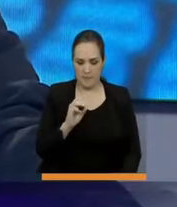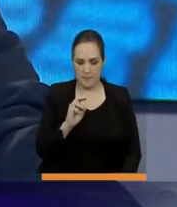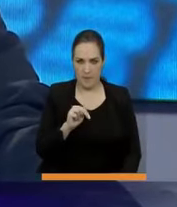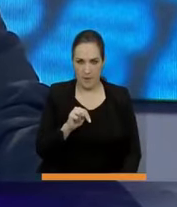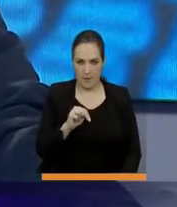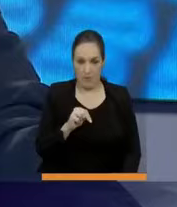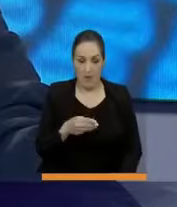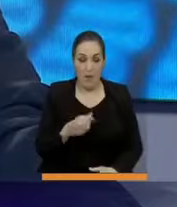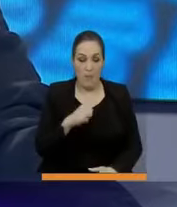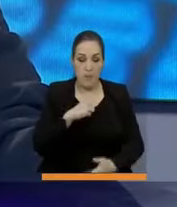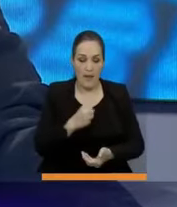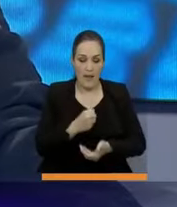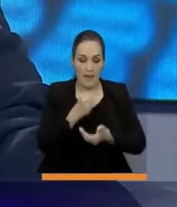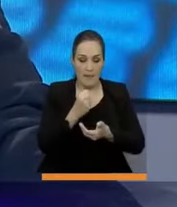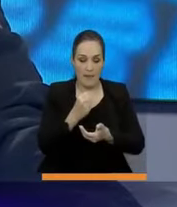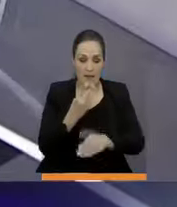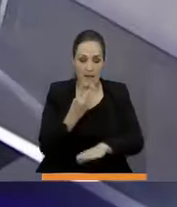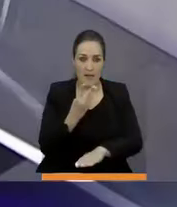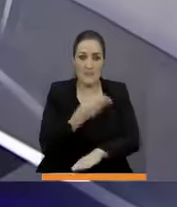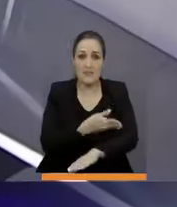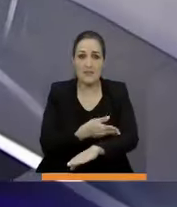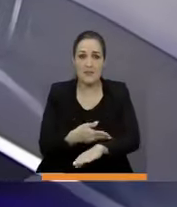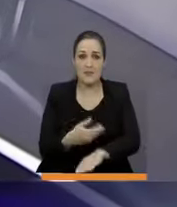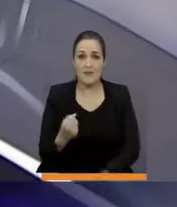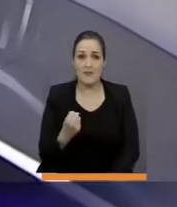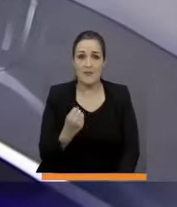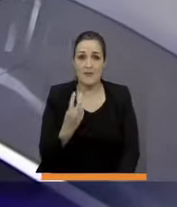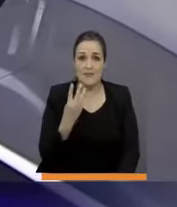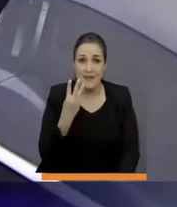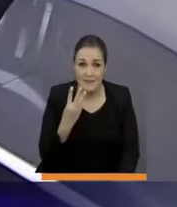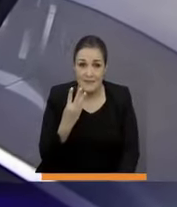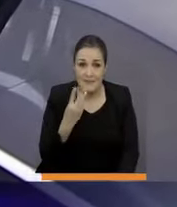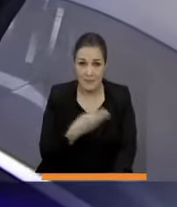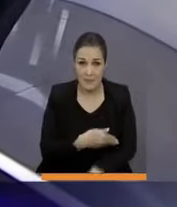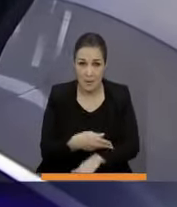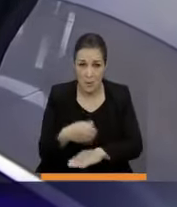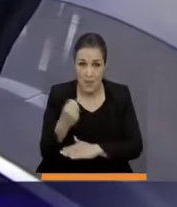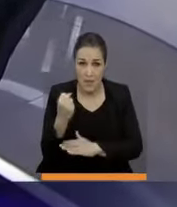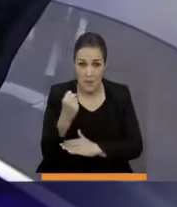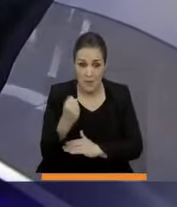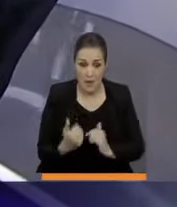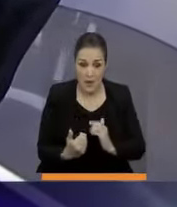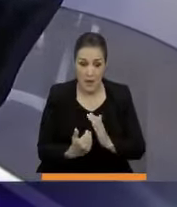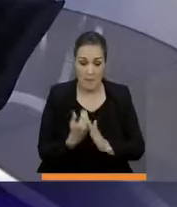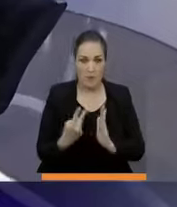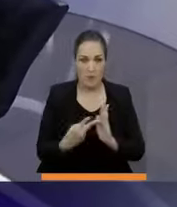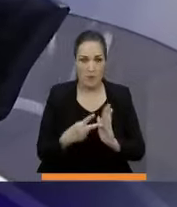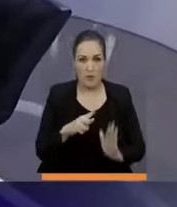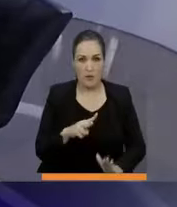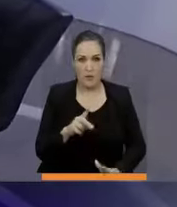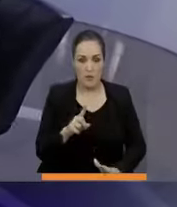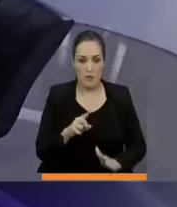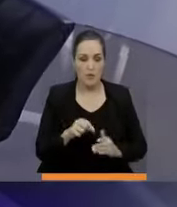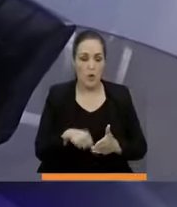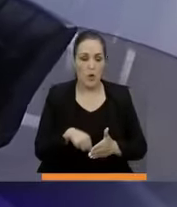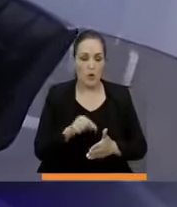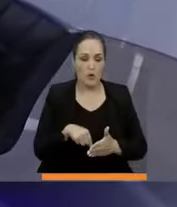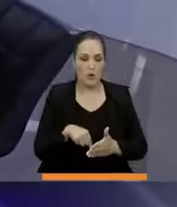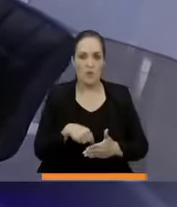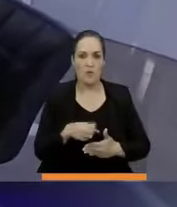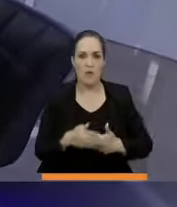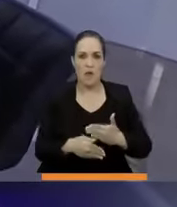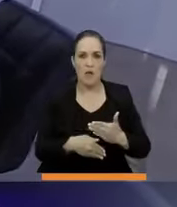3 millones de pesos, óigase bien, 3 millones de pesos, y desde el 2021 que inicia a contratar por menos de 4 años,